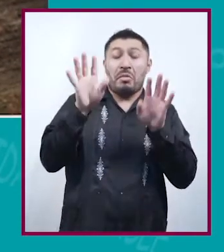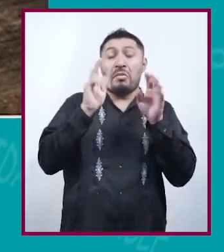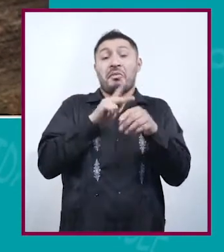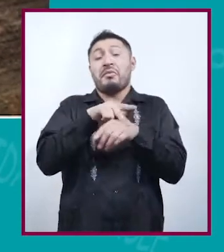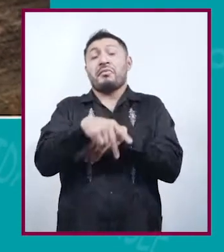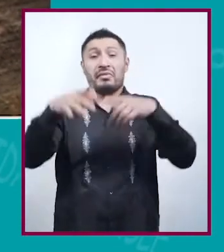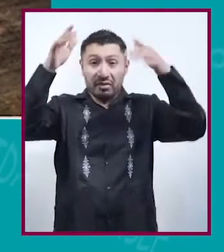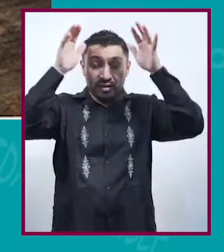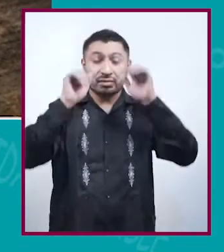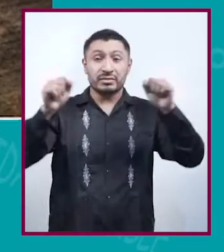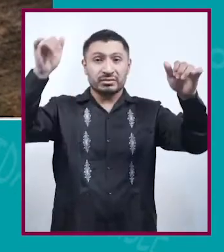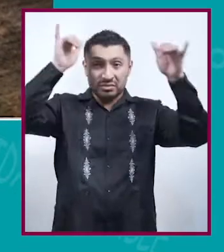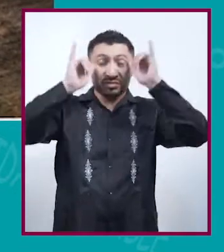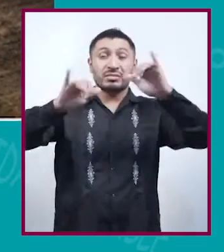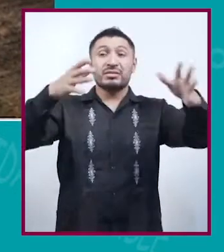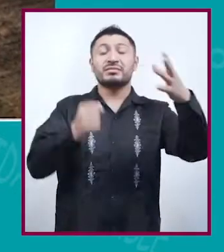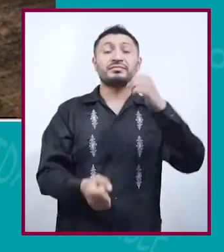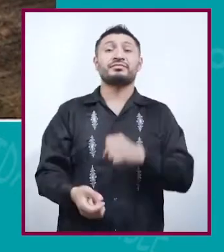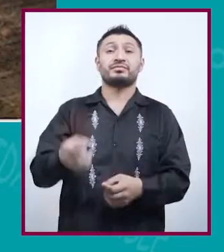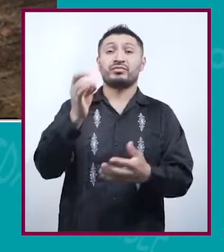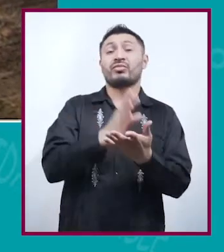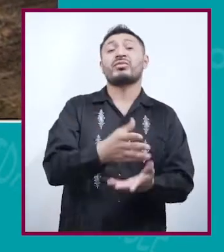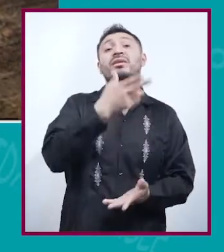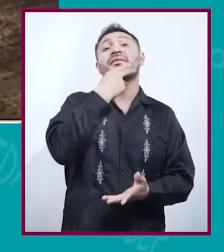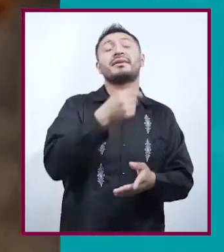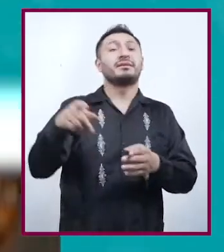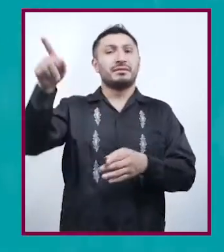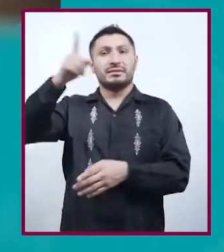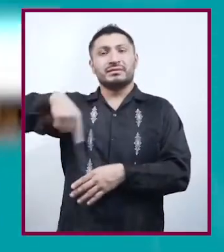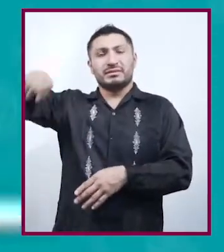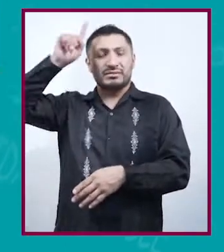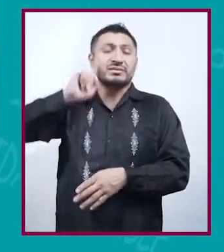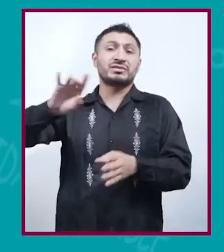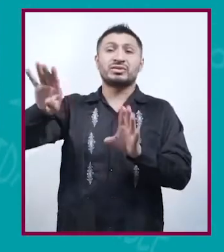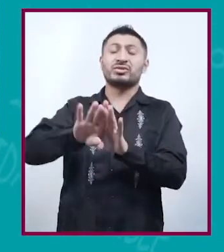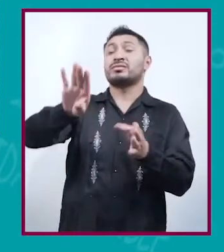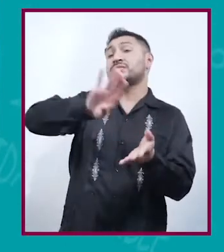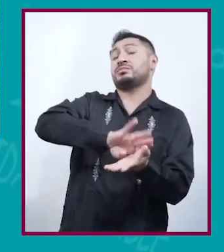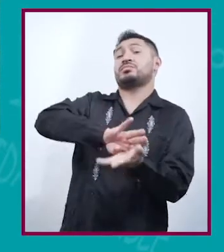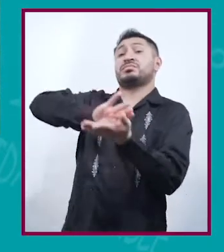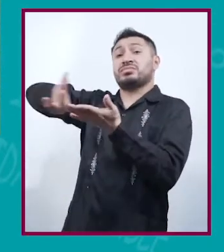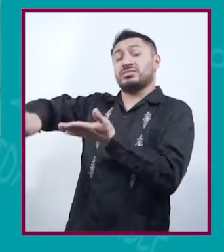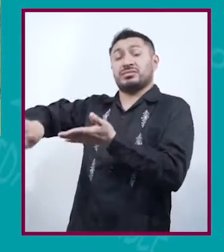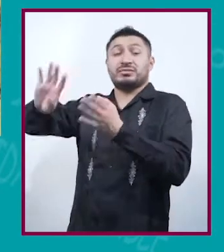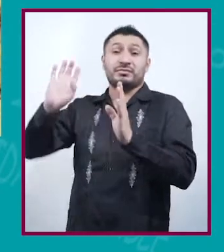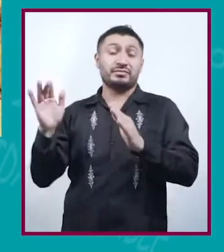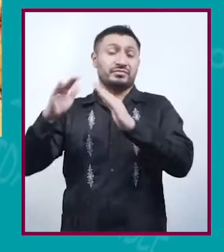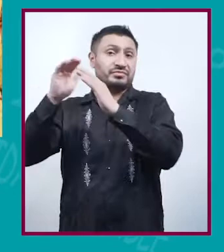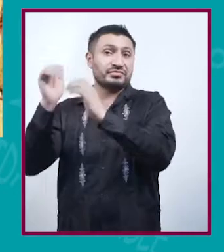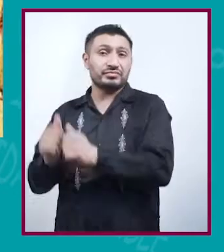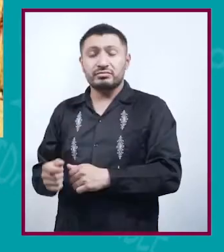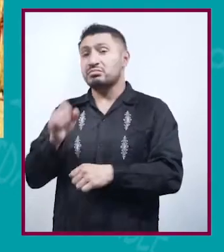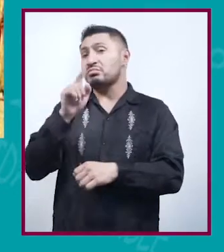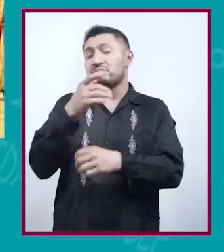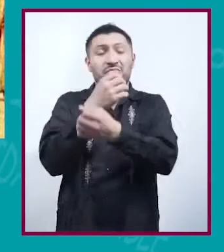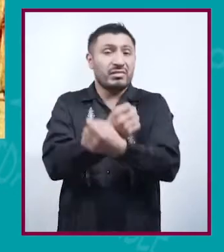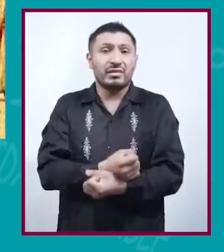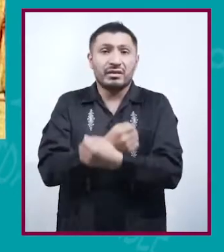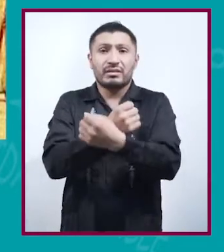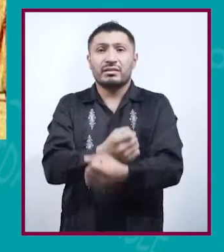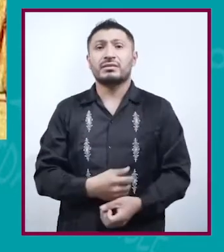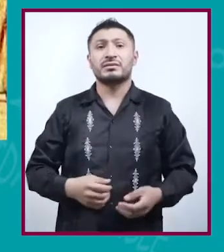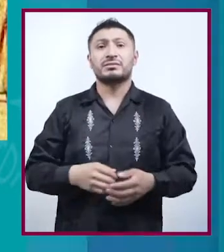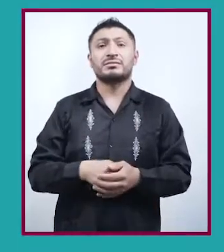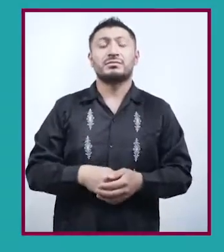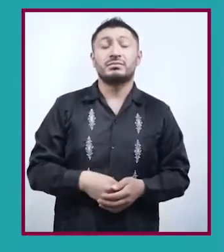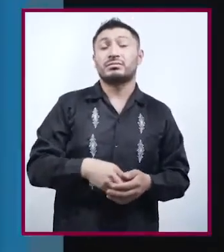vaca. Solo había para hombre, puesto que la mayoría de las mujeres vivían excluidas de la esfera pública, lo mismo que los